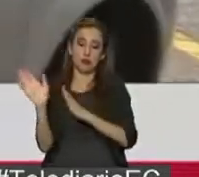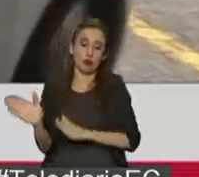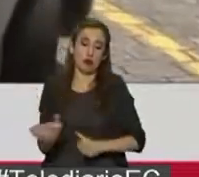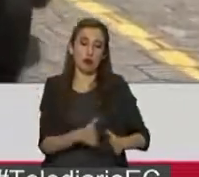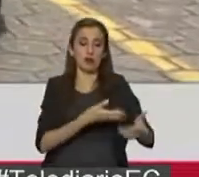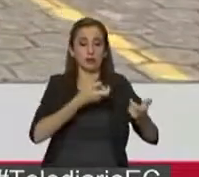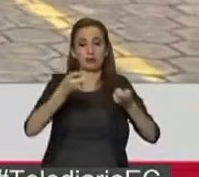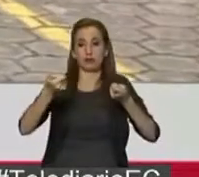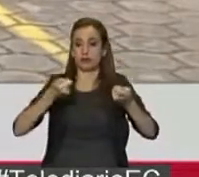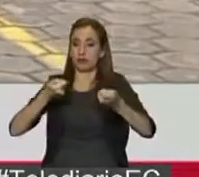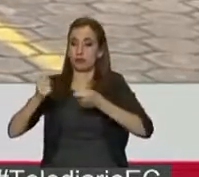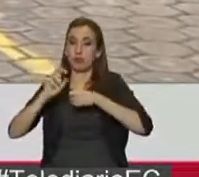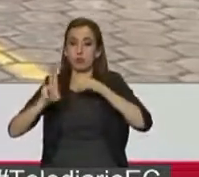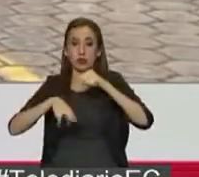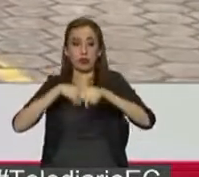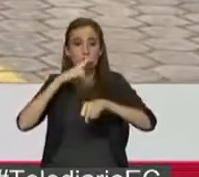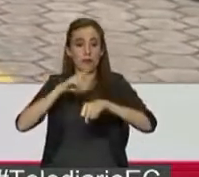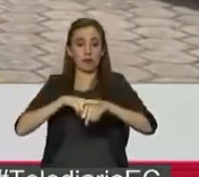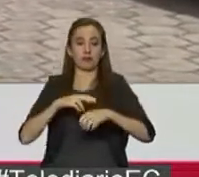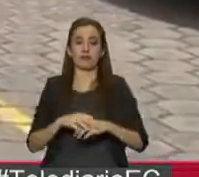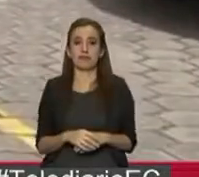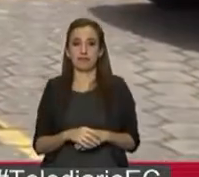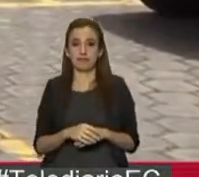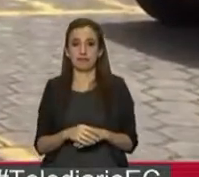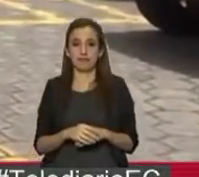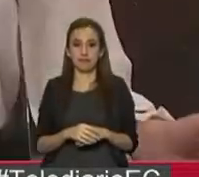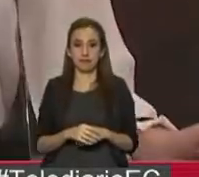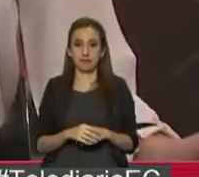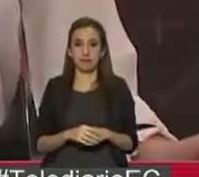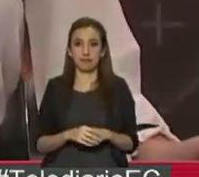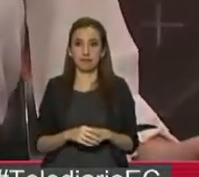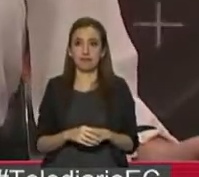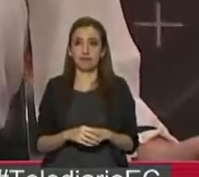retorne a la normalidad. Alec Llanos, Medios Públicos. ¿Y le gustaría